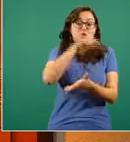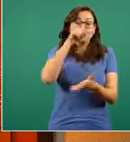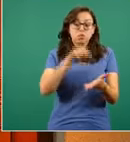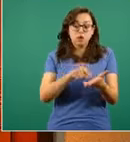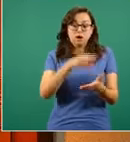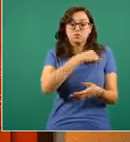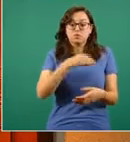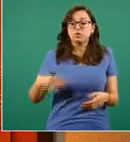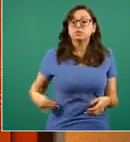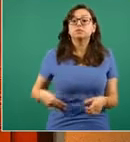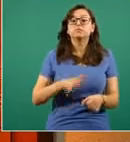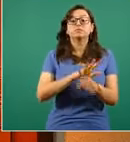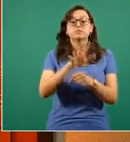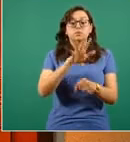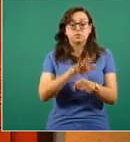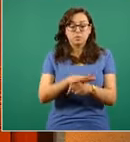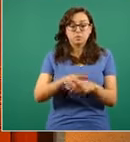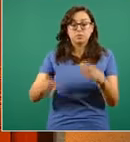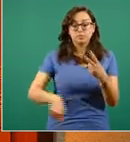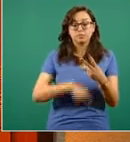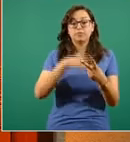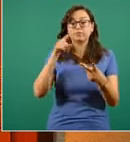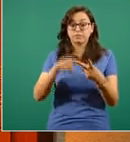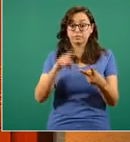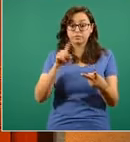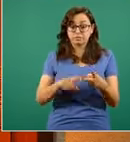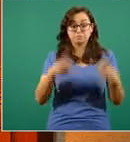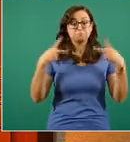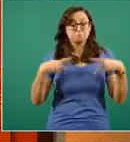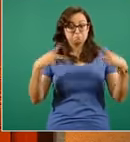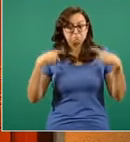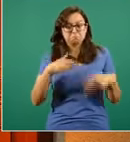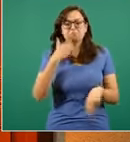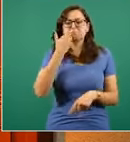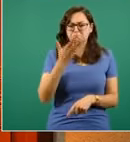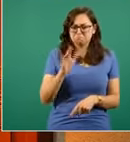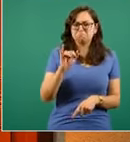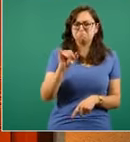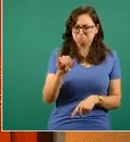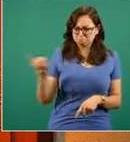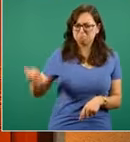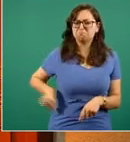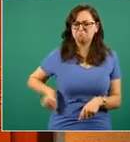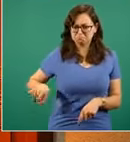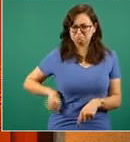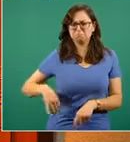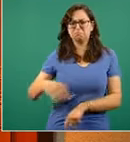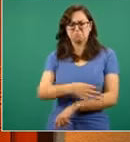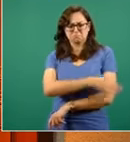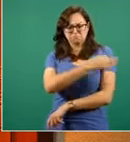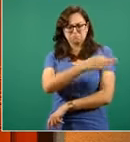¿sí? Y que además la persona pues obviamente está dispuesta o tiene intención de recibir la